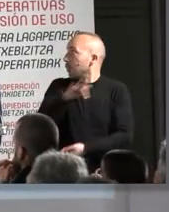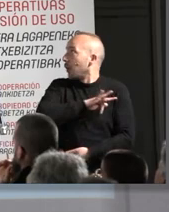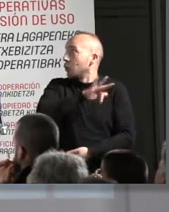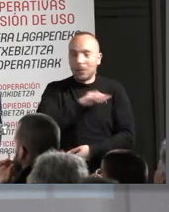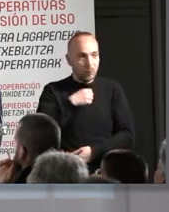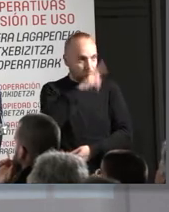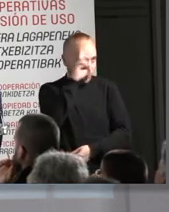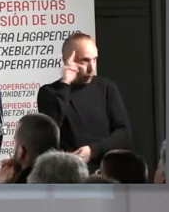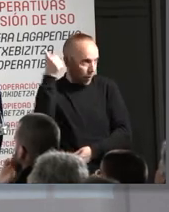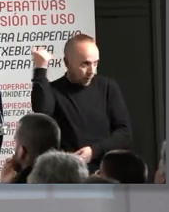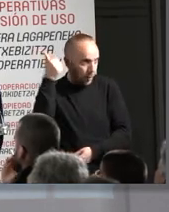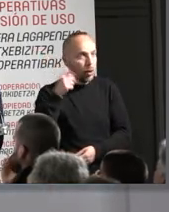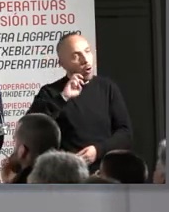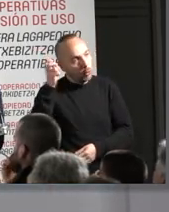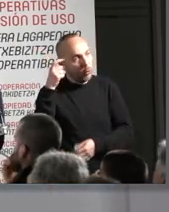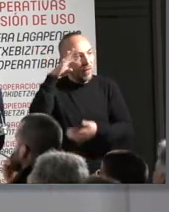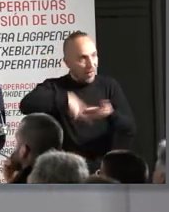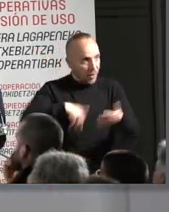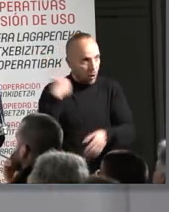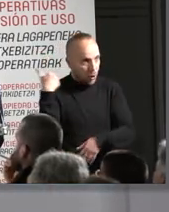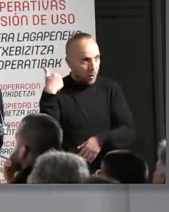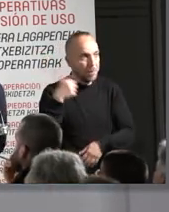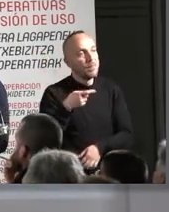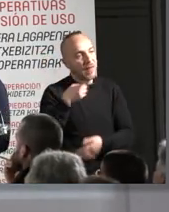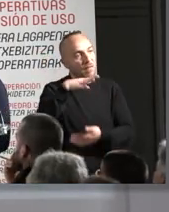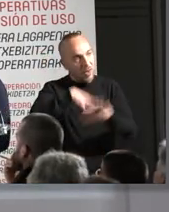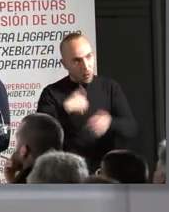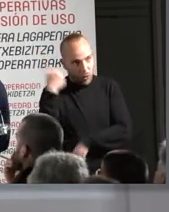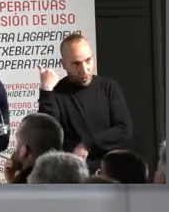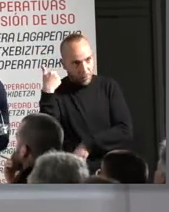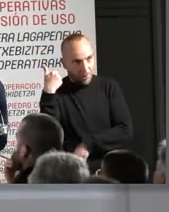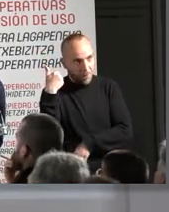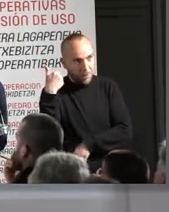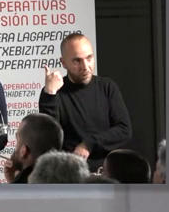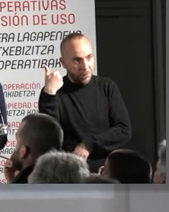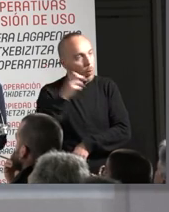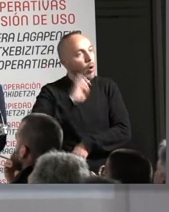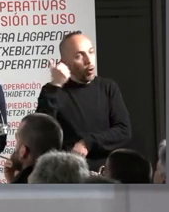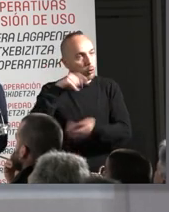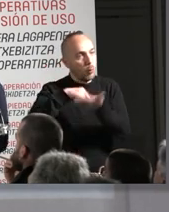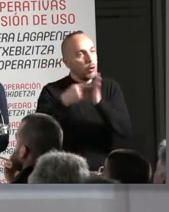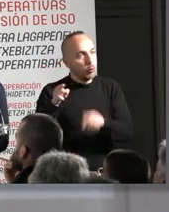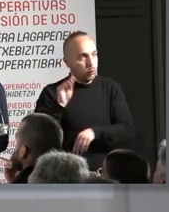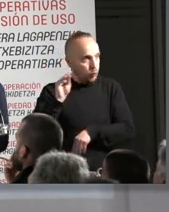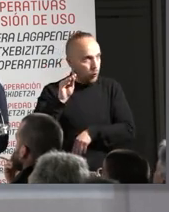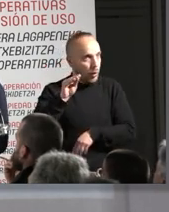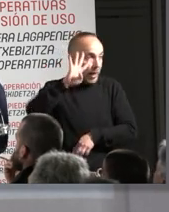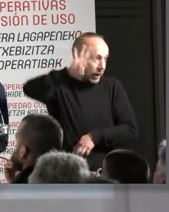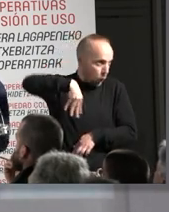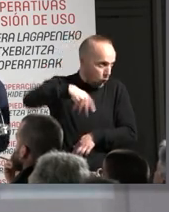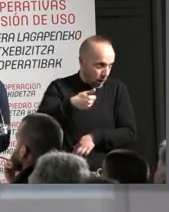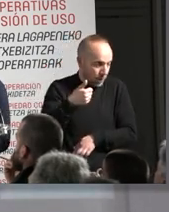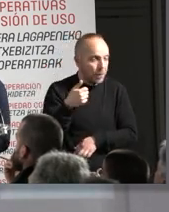Madrid, La Balma en Barcelona también, Cirerés en Barcelona, Solterra, otro proyecto que está en marcha en Barcelona, en Cataluña,